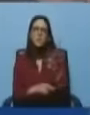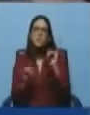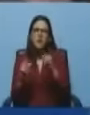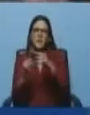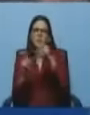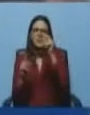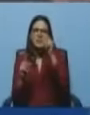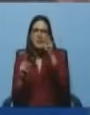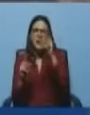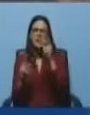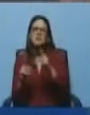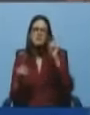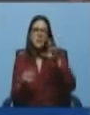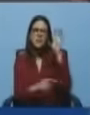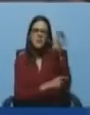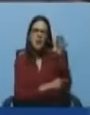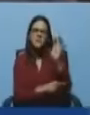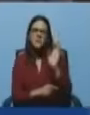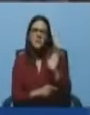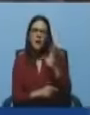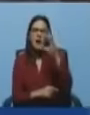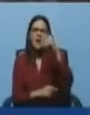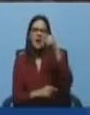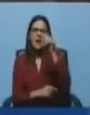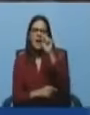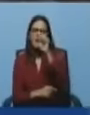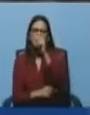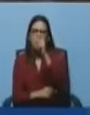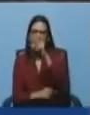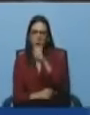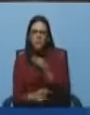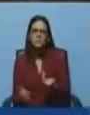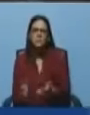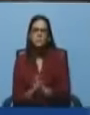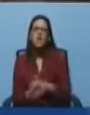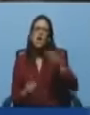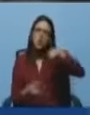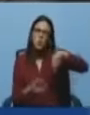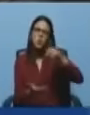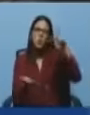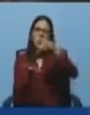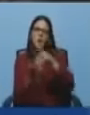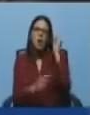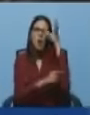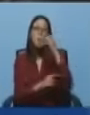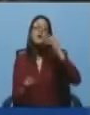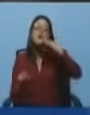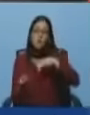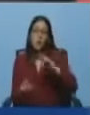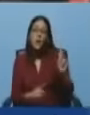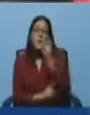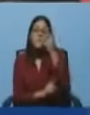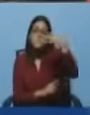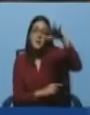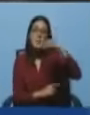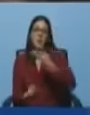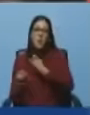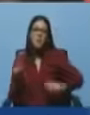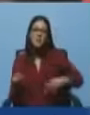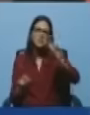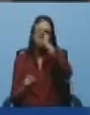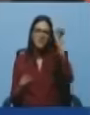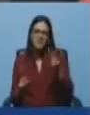Tartaristán y su capital, Kazán. Estamos llegando a esta cumbre histórica. Primera vez que un presidente de